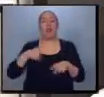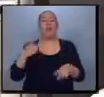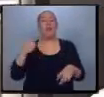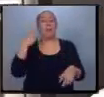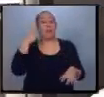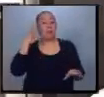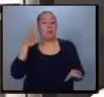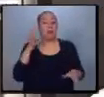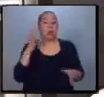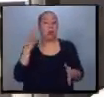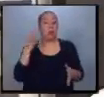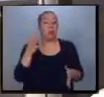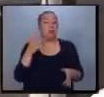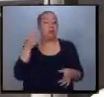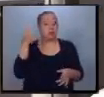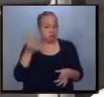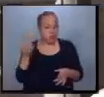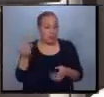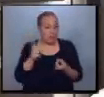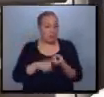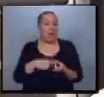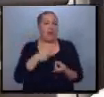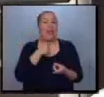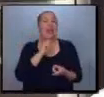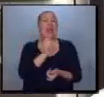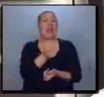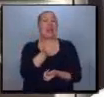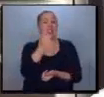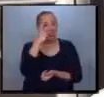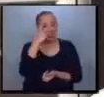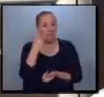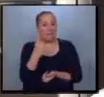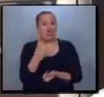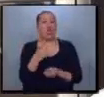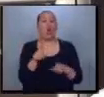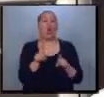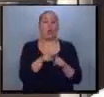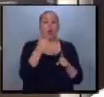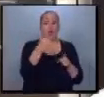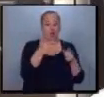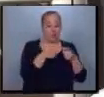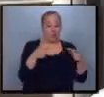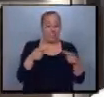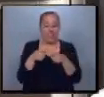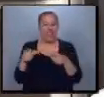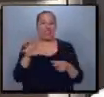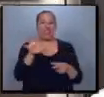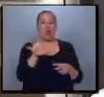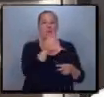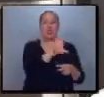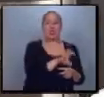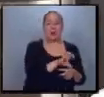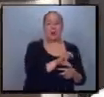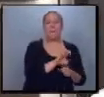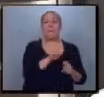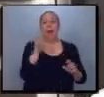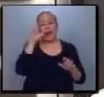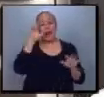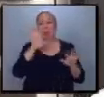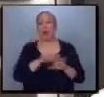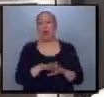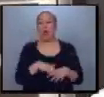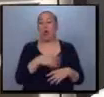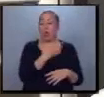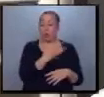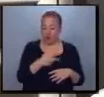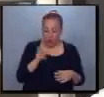es dejar 10 pesos, es decir, dos billetes de 5, pero dejó... Esto, así como ustedes lo están viendo. Por supuesto, el dueño, cuando se dio cuenta de